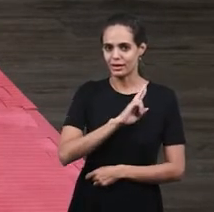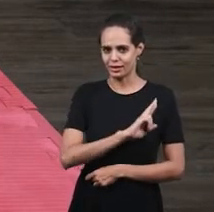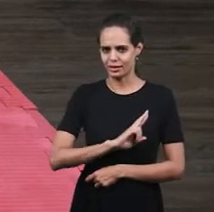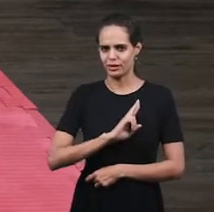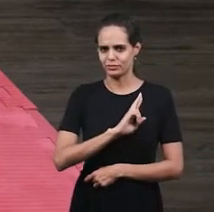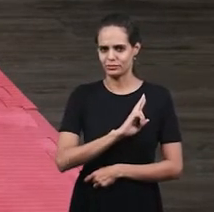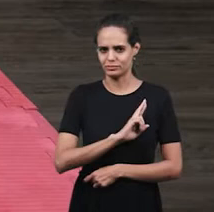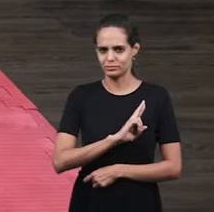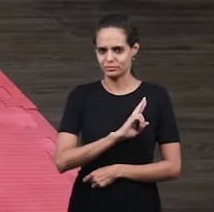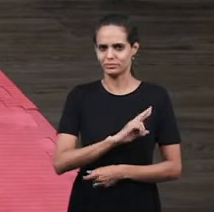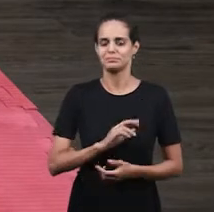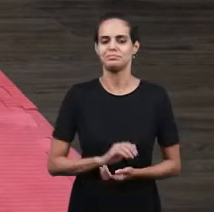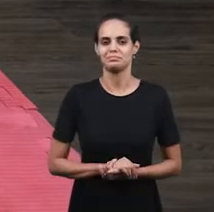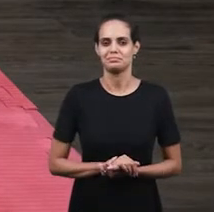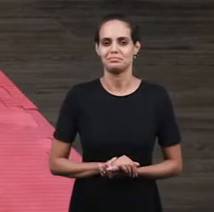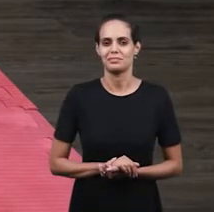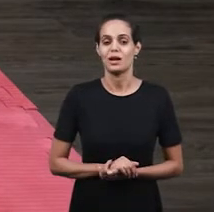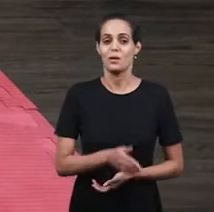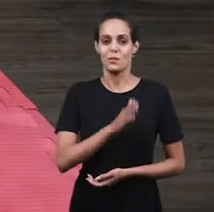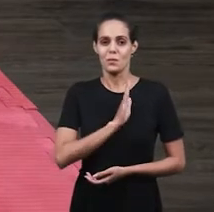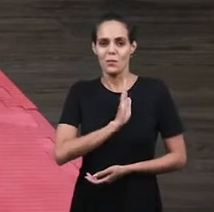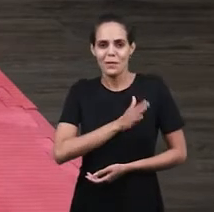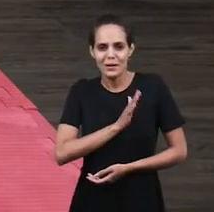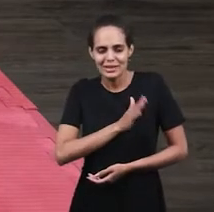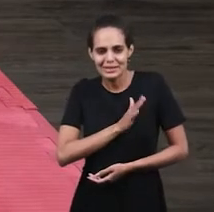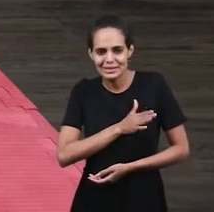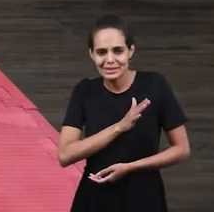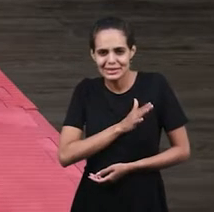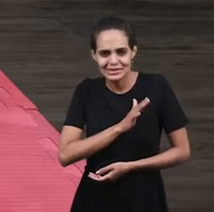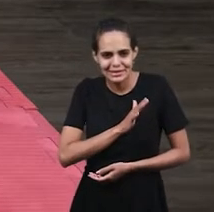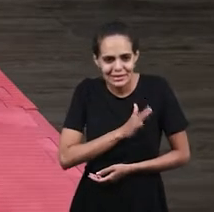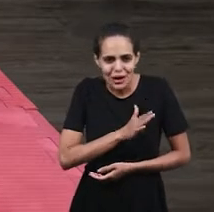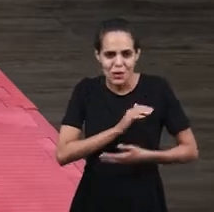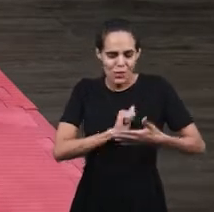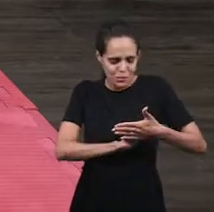y tenía un corazón lleno. Vean ahí.